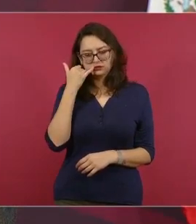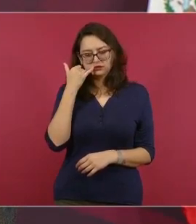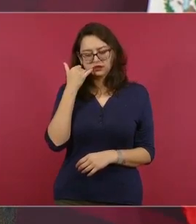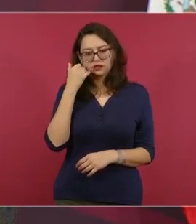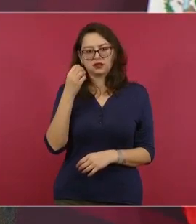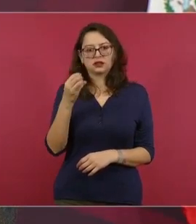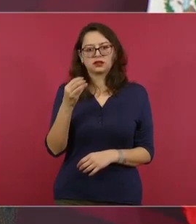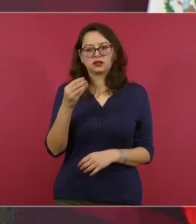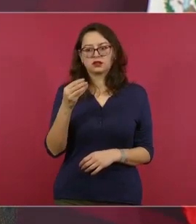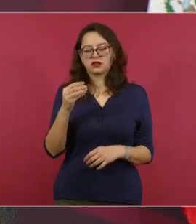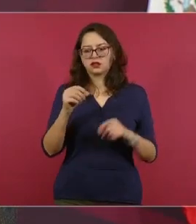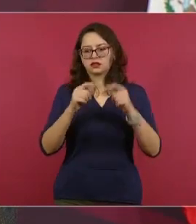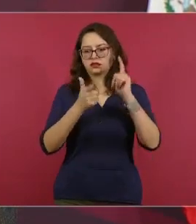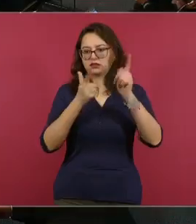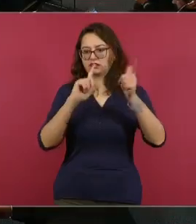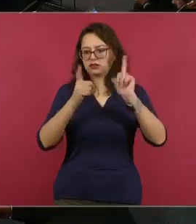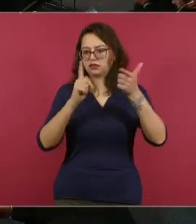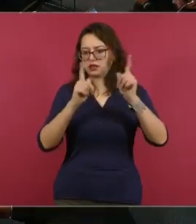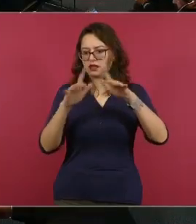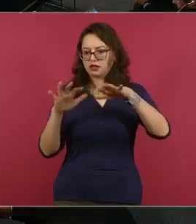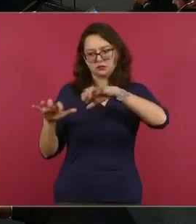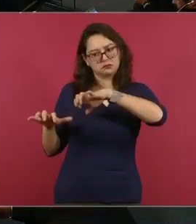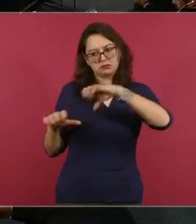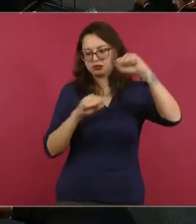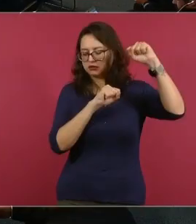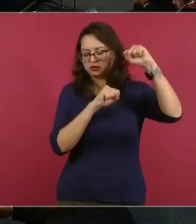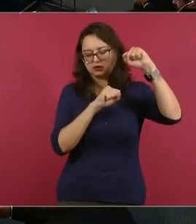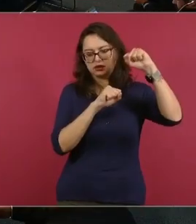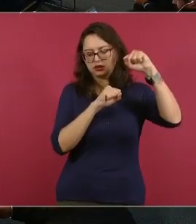quitaron la mitad del territorio, después del 47, que quedó